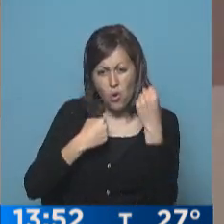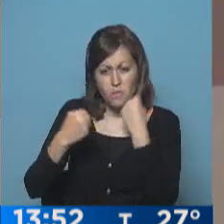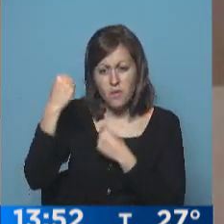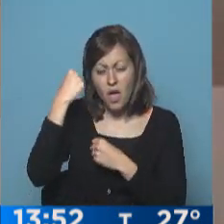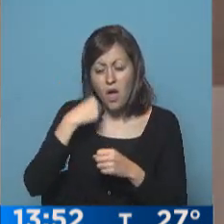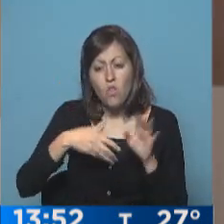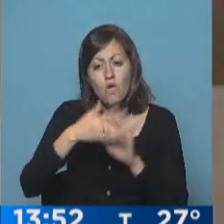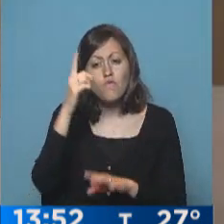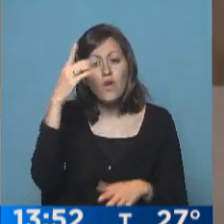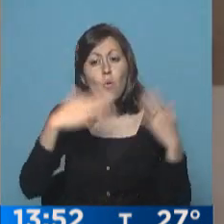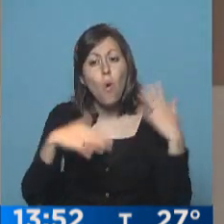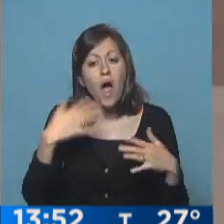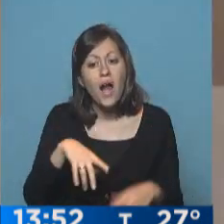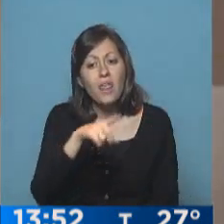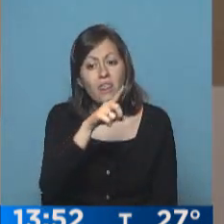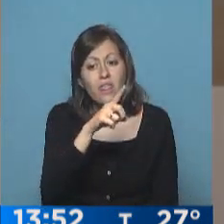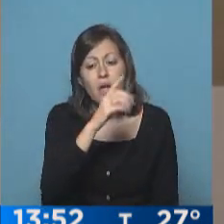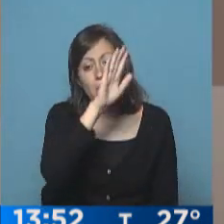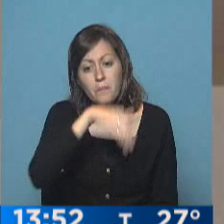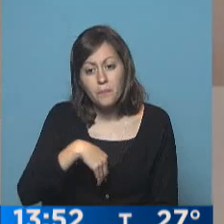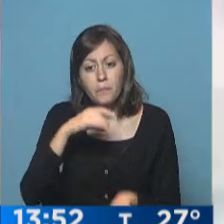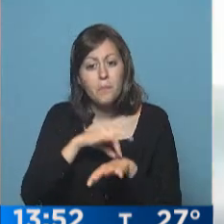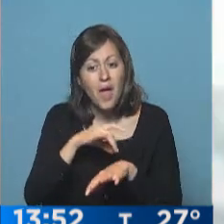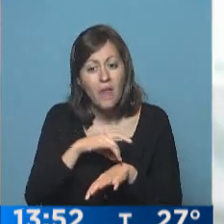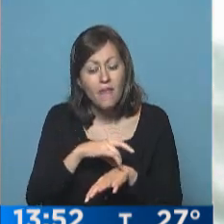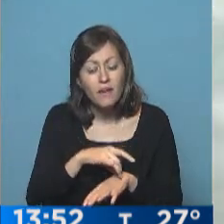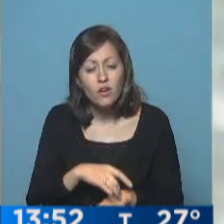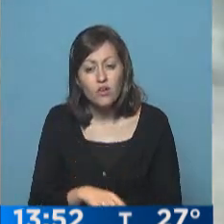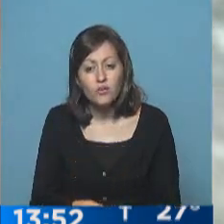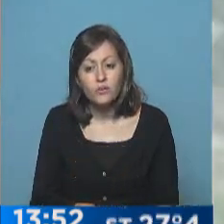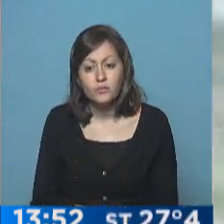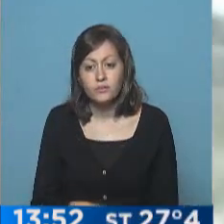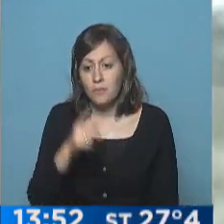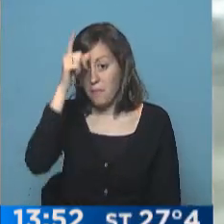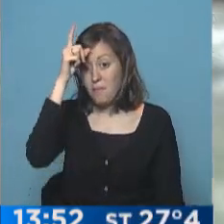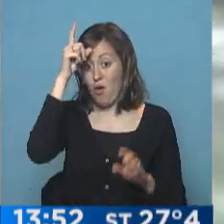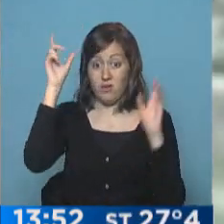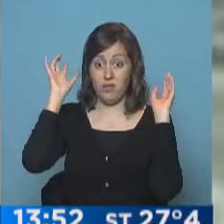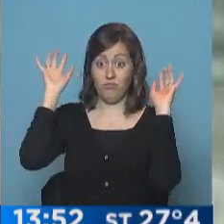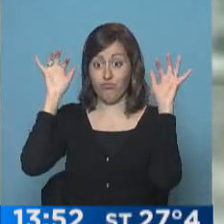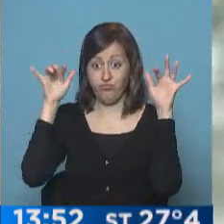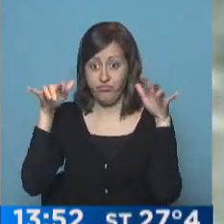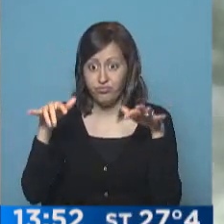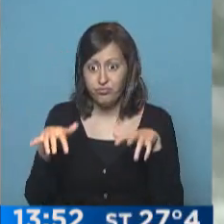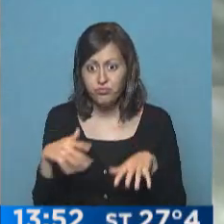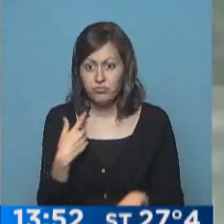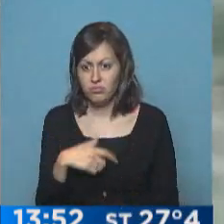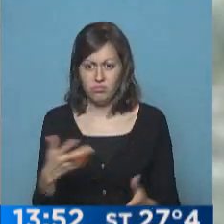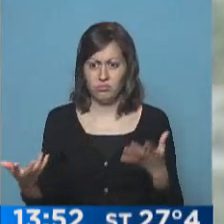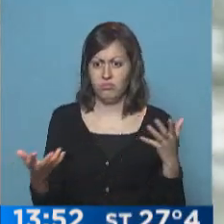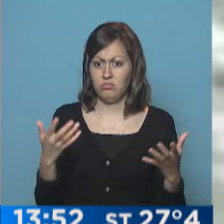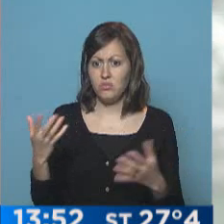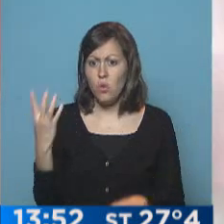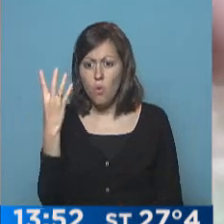la guardia pedí que el médico de guardia me atendiera se llenó de policías cuando me di cuenta tenía